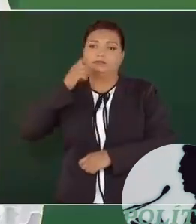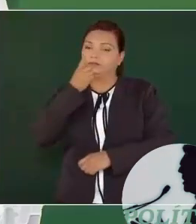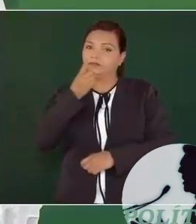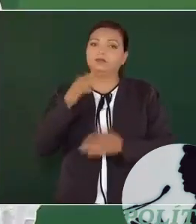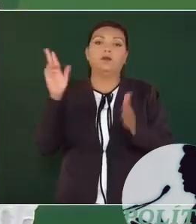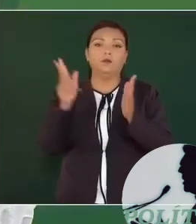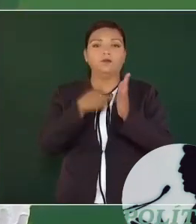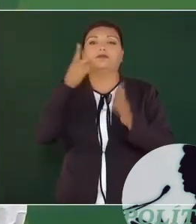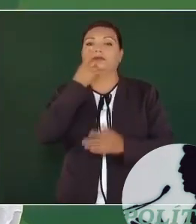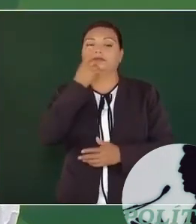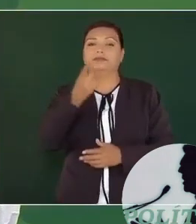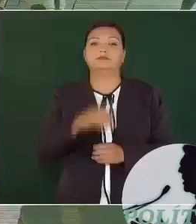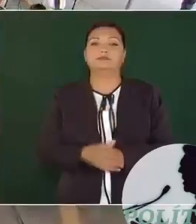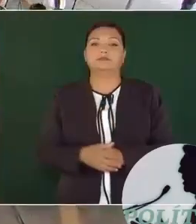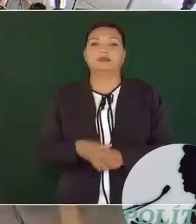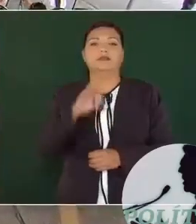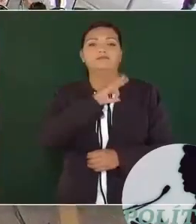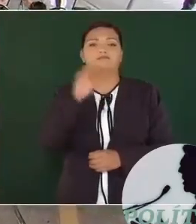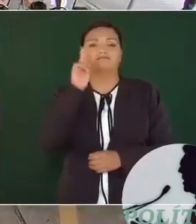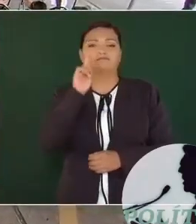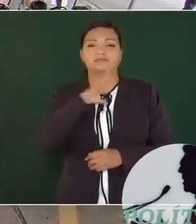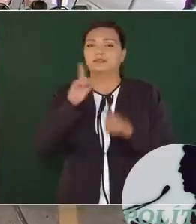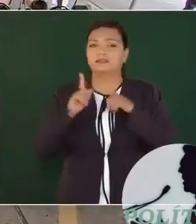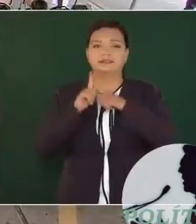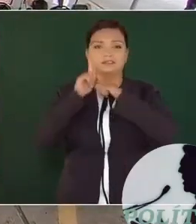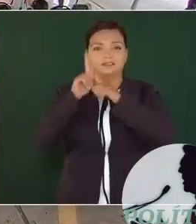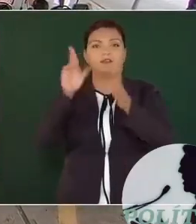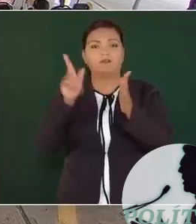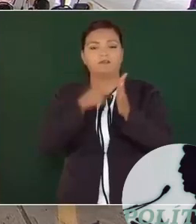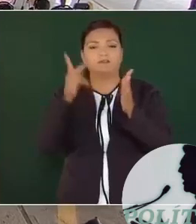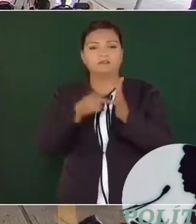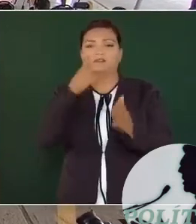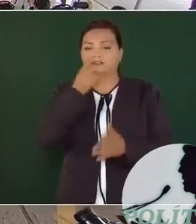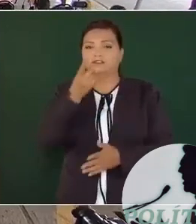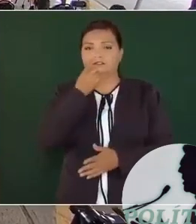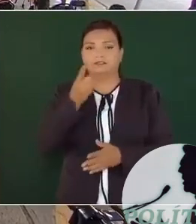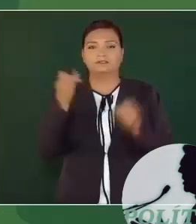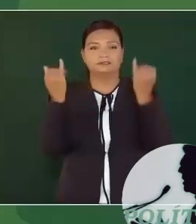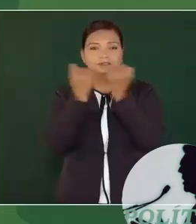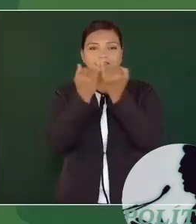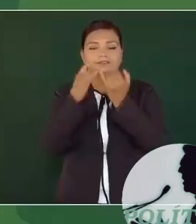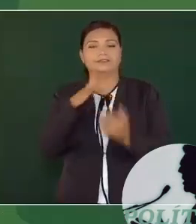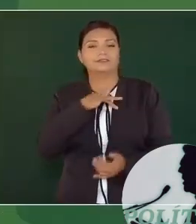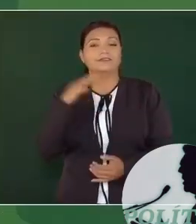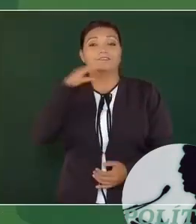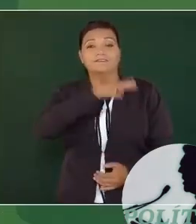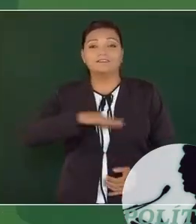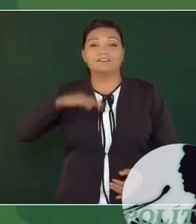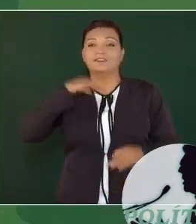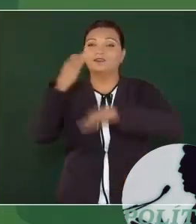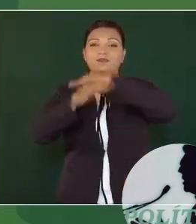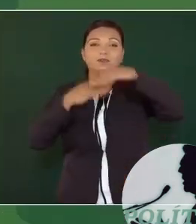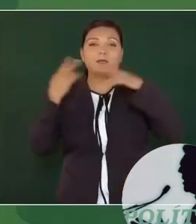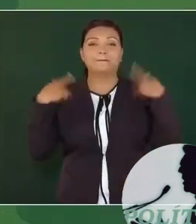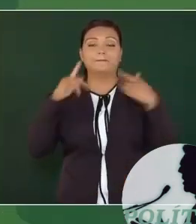repito, y es posible que siga repitiendo, que felicito a todo el pueblo